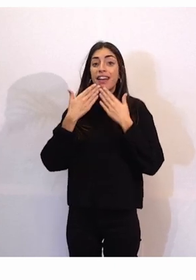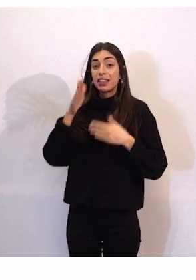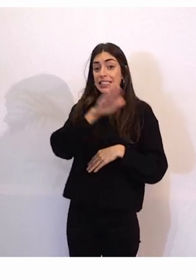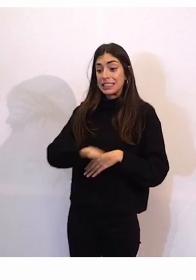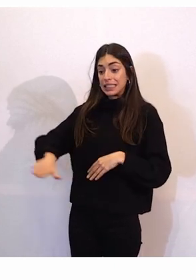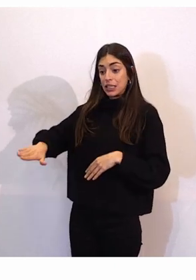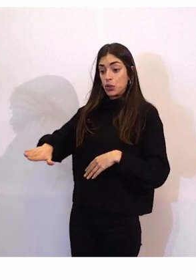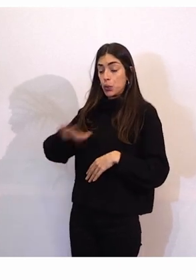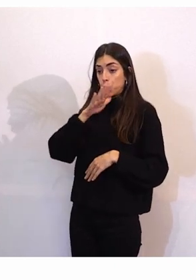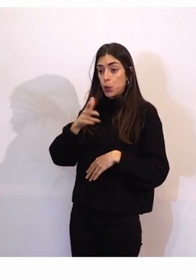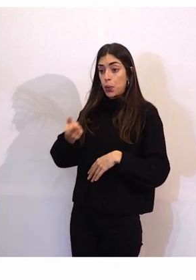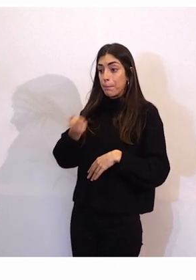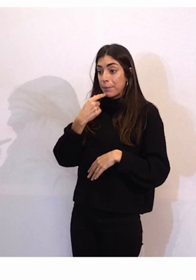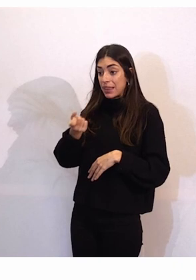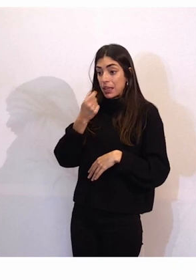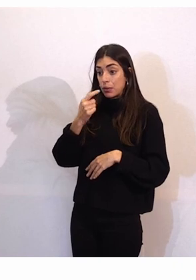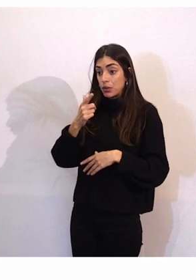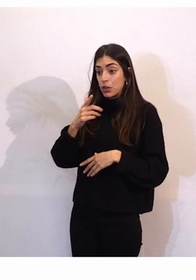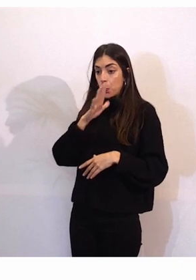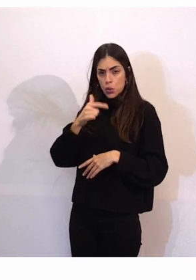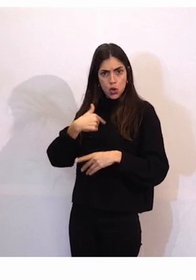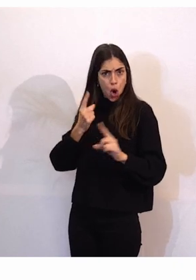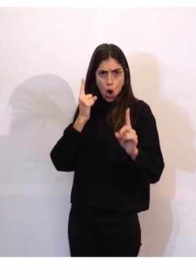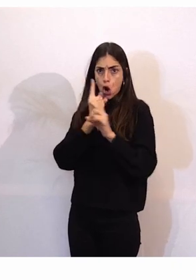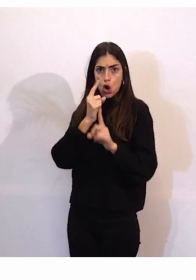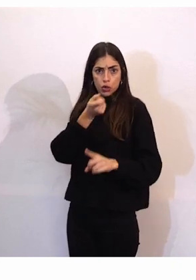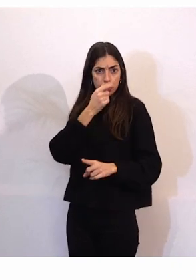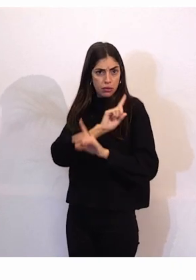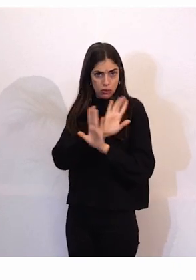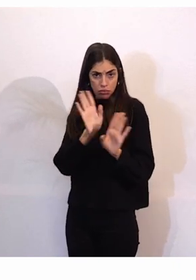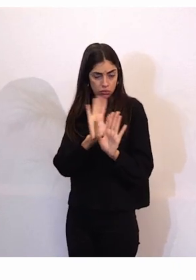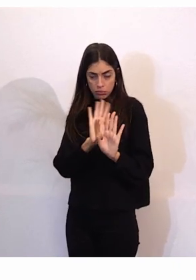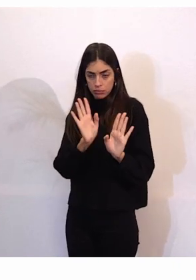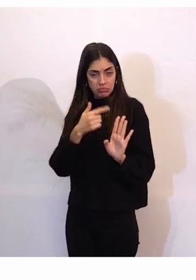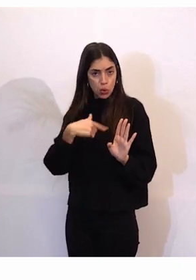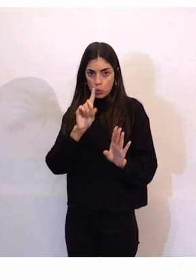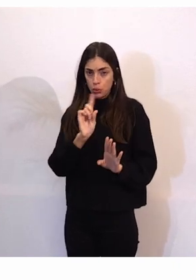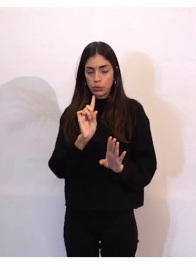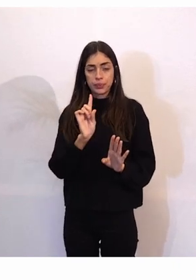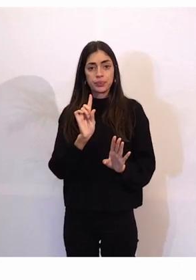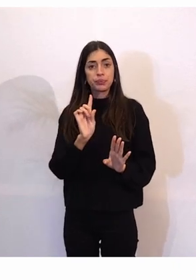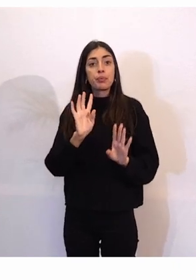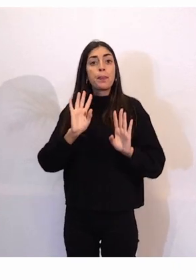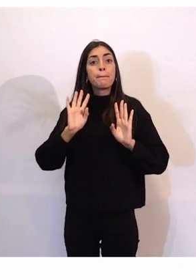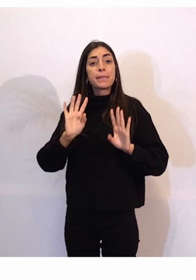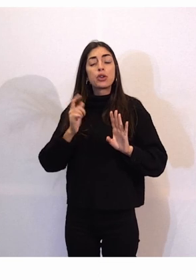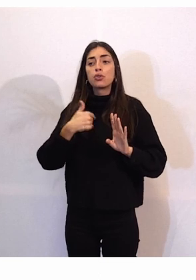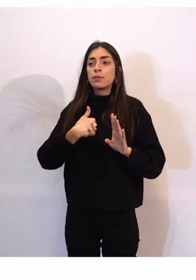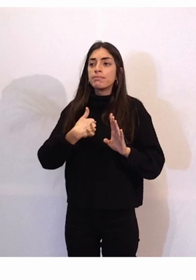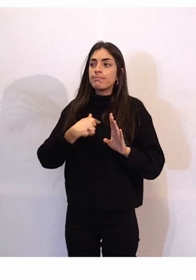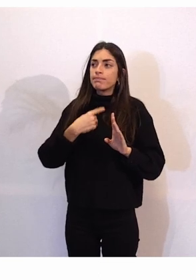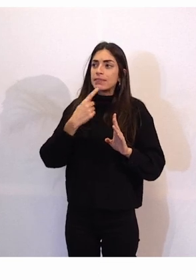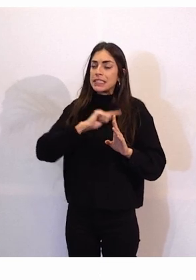que son hasta que se les... Y yo no estoy en contra de que les den medicación, ni muchísimo menos. Pero que yo noto que